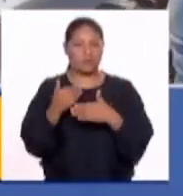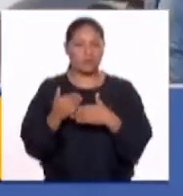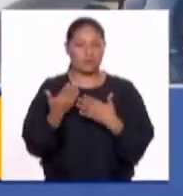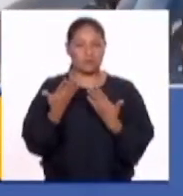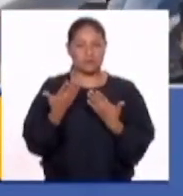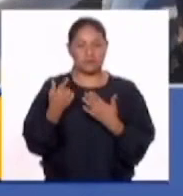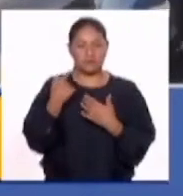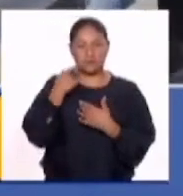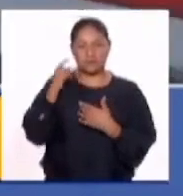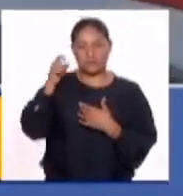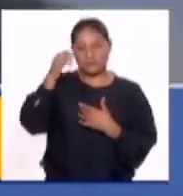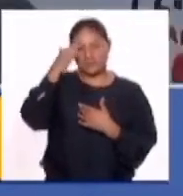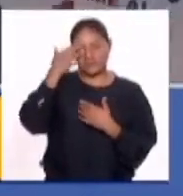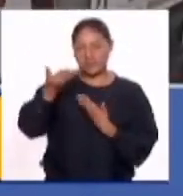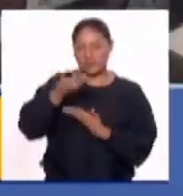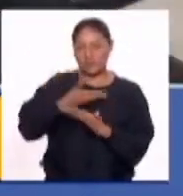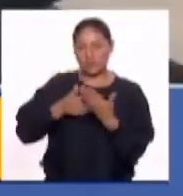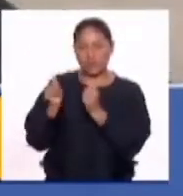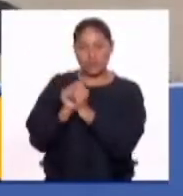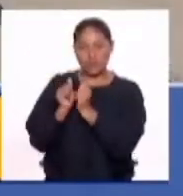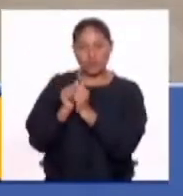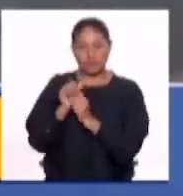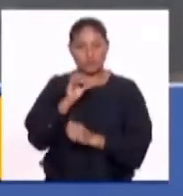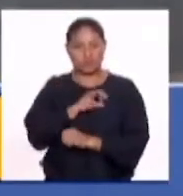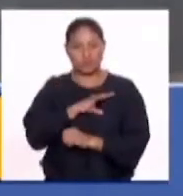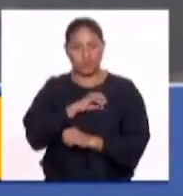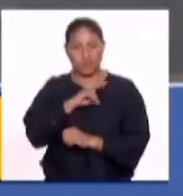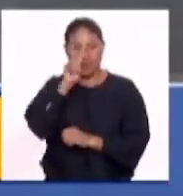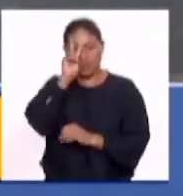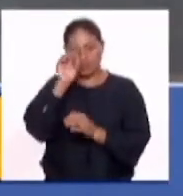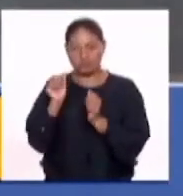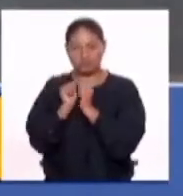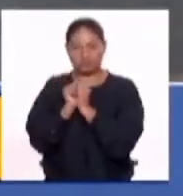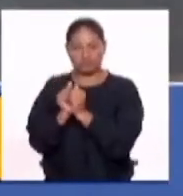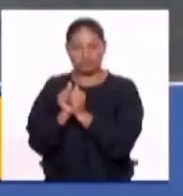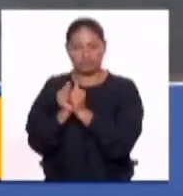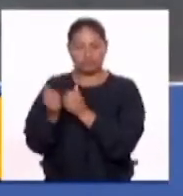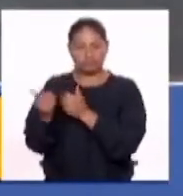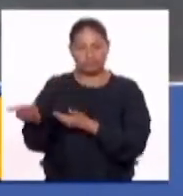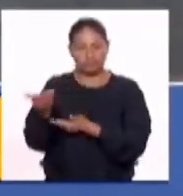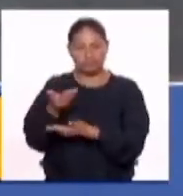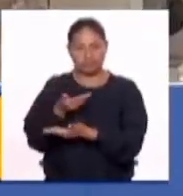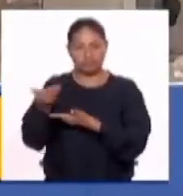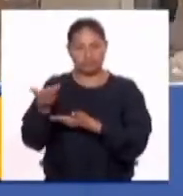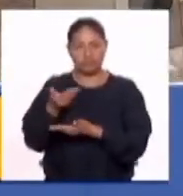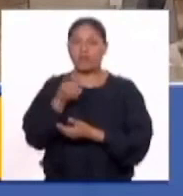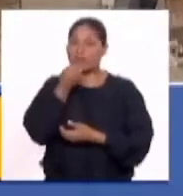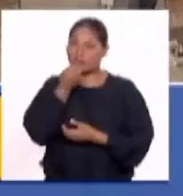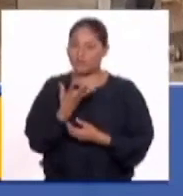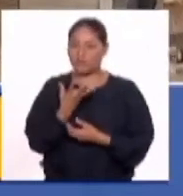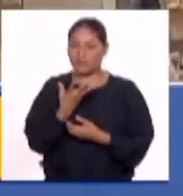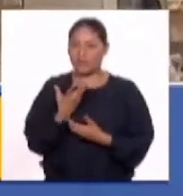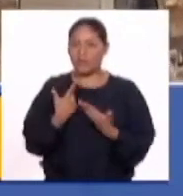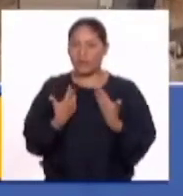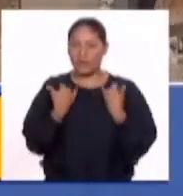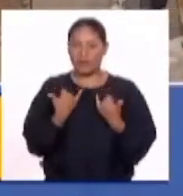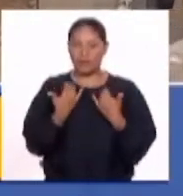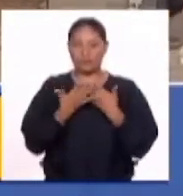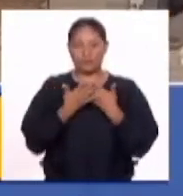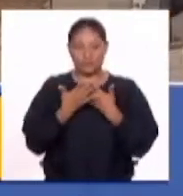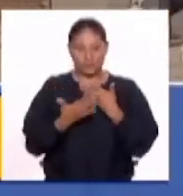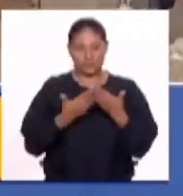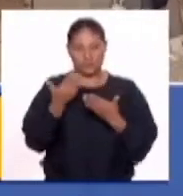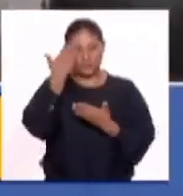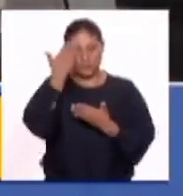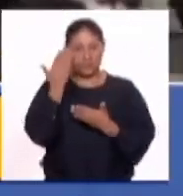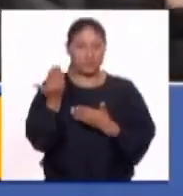caso la relación binacional para poder salir airoso respecto de una situación que en algún